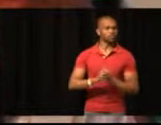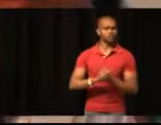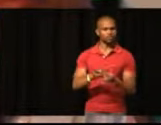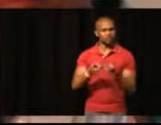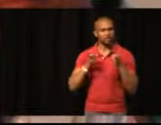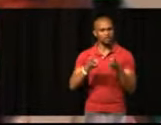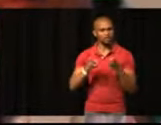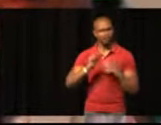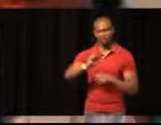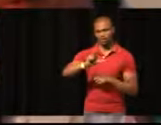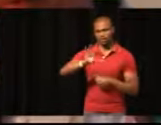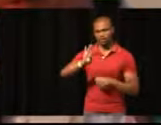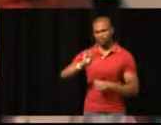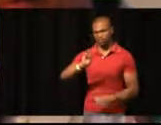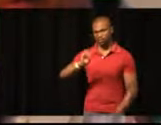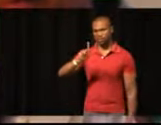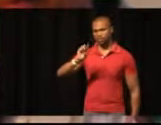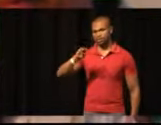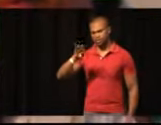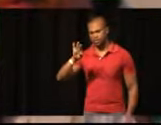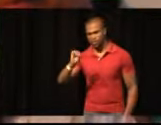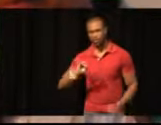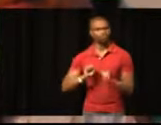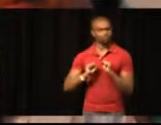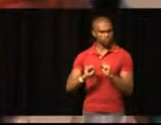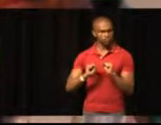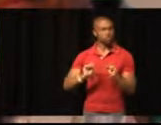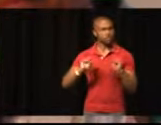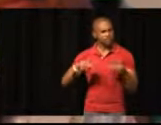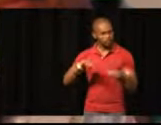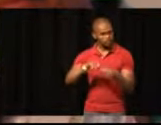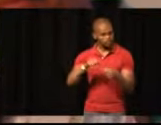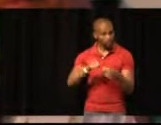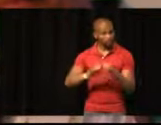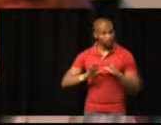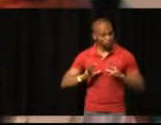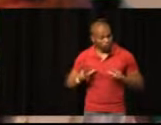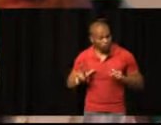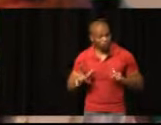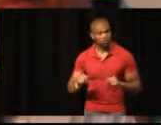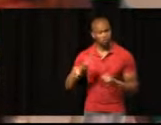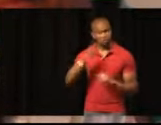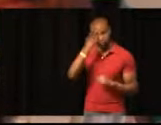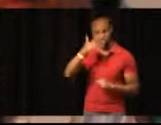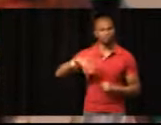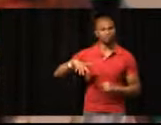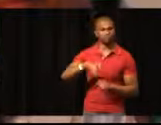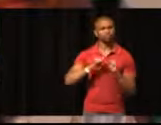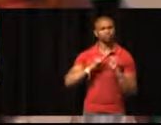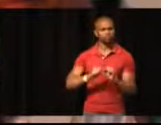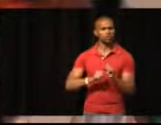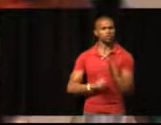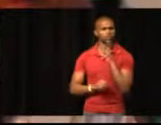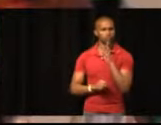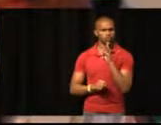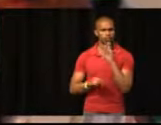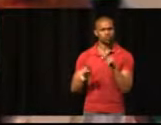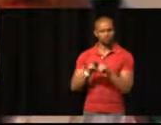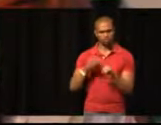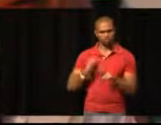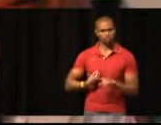o al alto rendimiento, como nosotros lo llamamos, pero podamos sí hacer con que todos